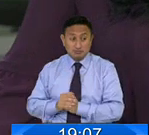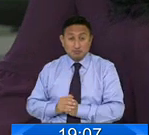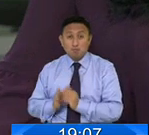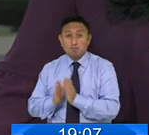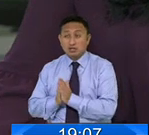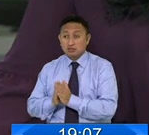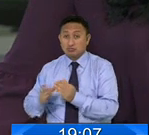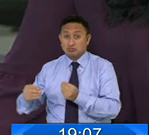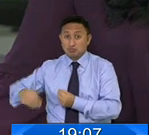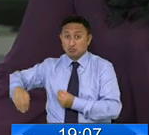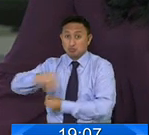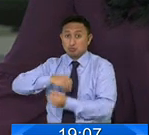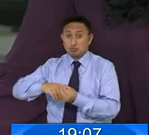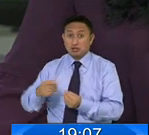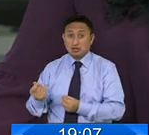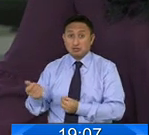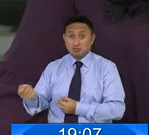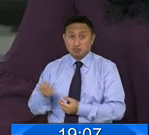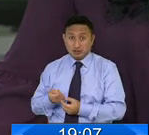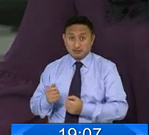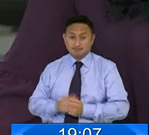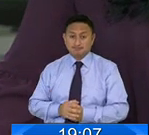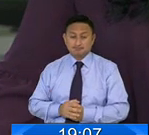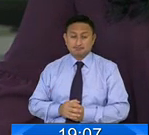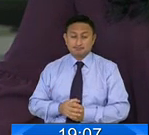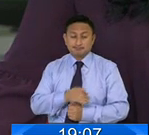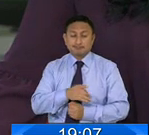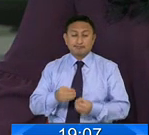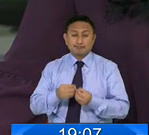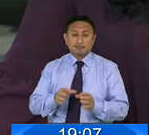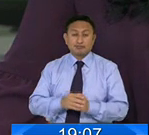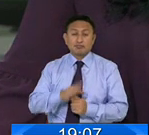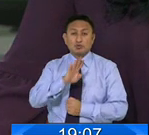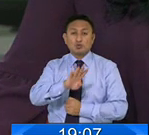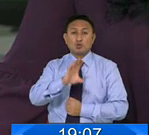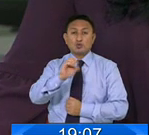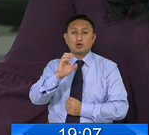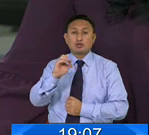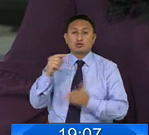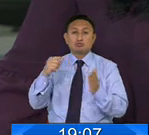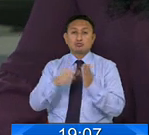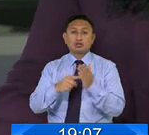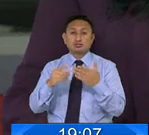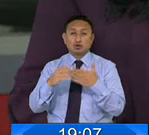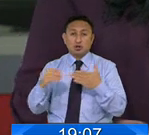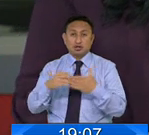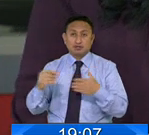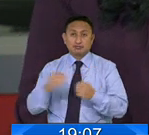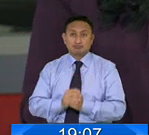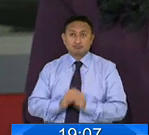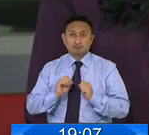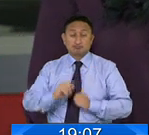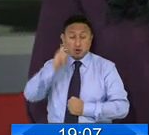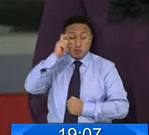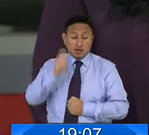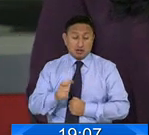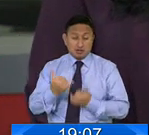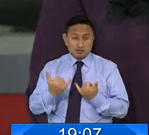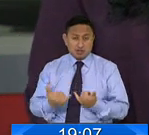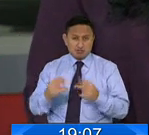la devolución fraudulenta del IVA. El perjuicio bordea los $400,000. La Fiscalía investiga la